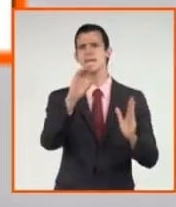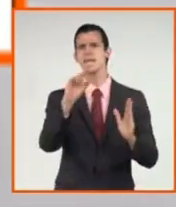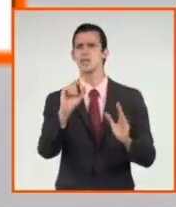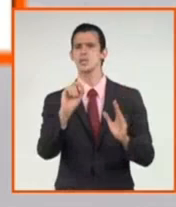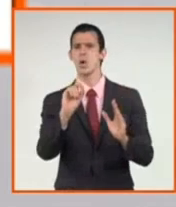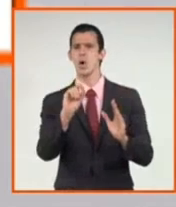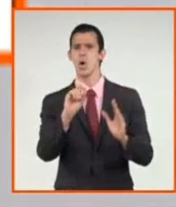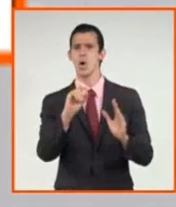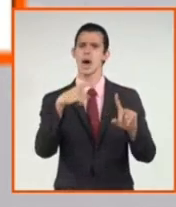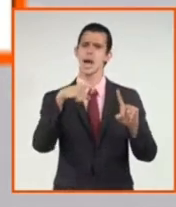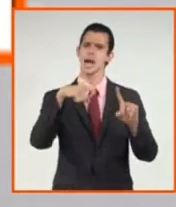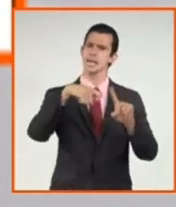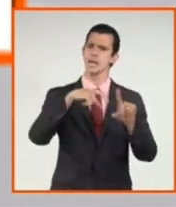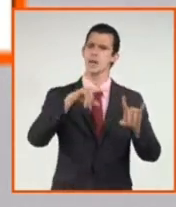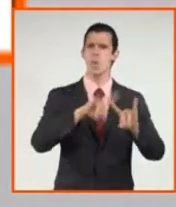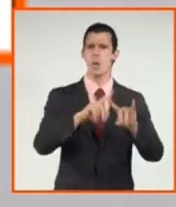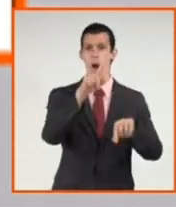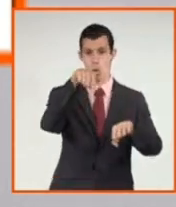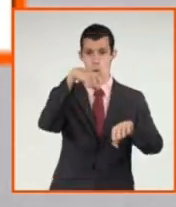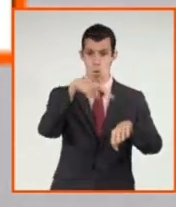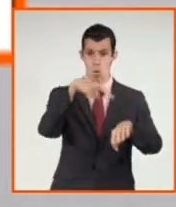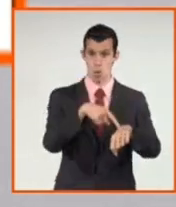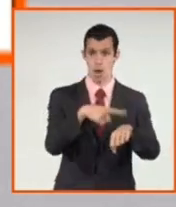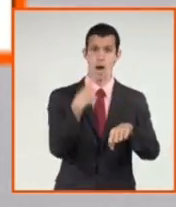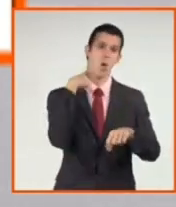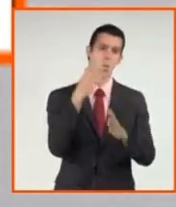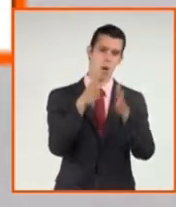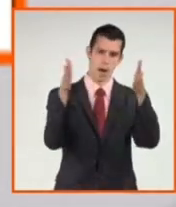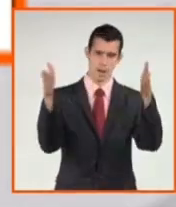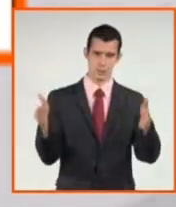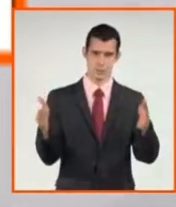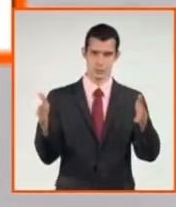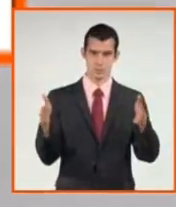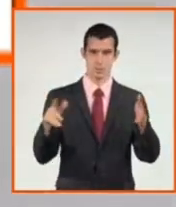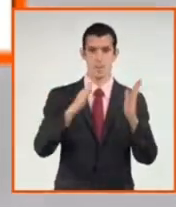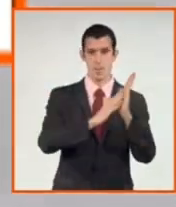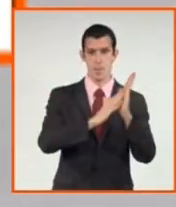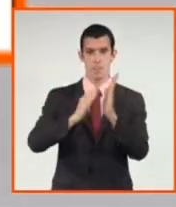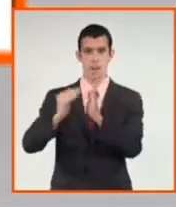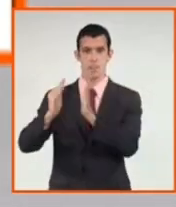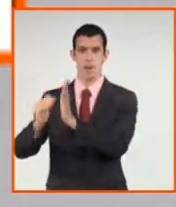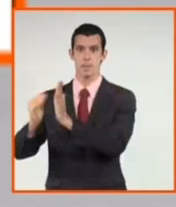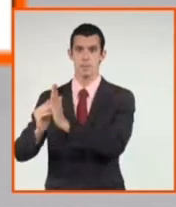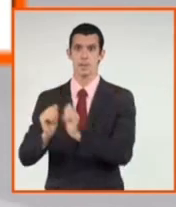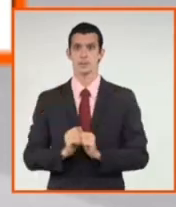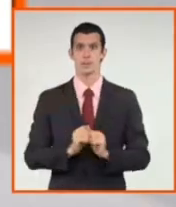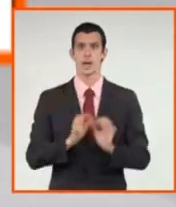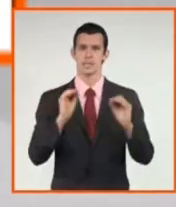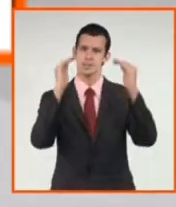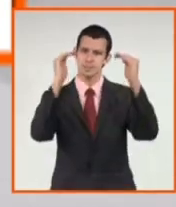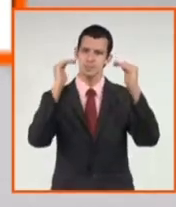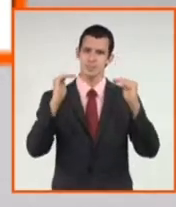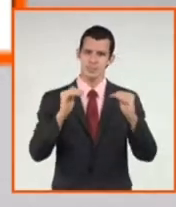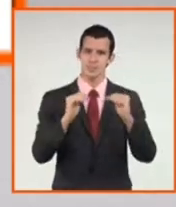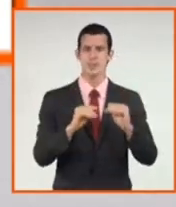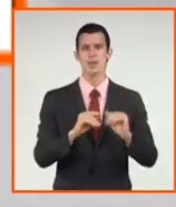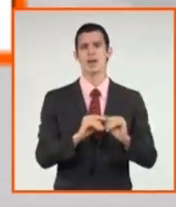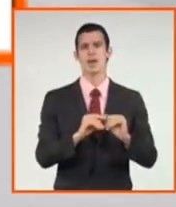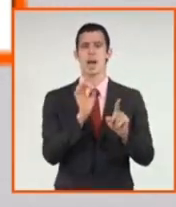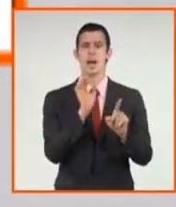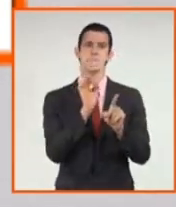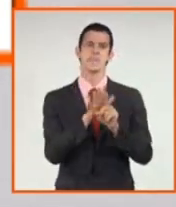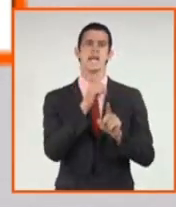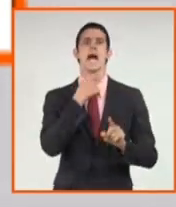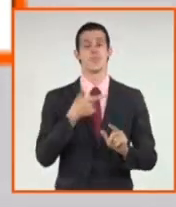son 3.000 kilos huaura line y 250 kilos word mensual en la tabla explica por ejemplo lo